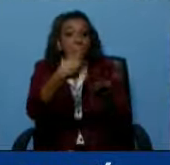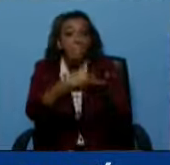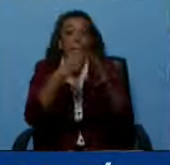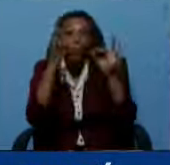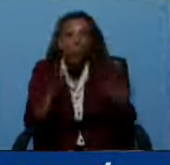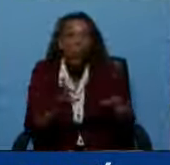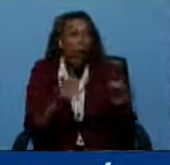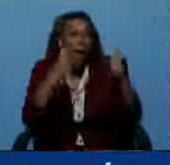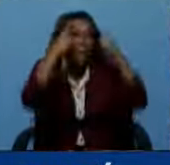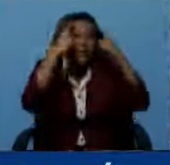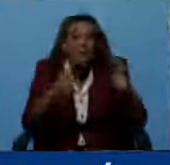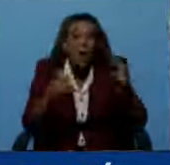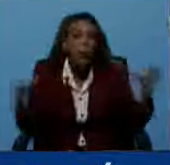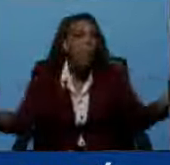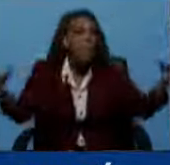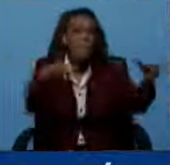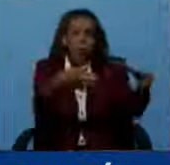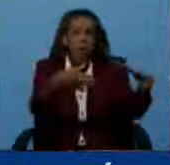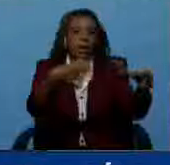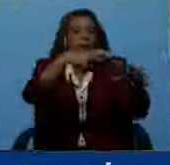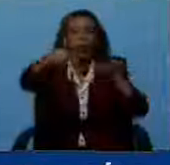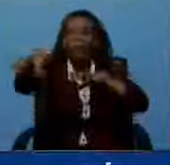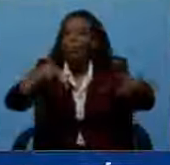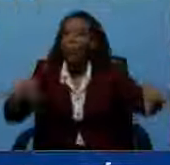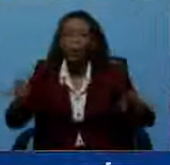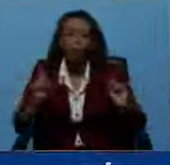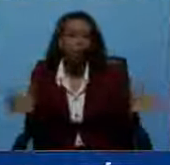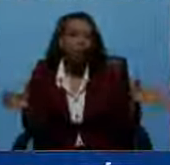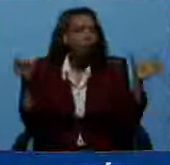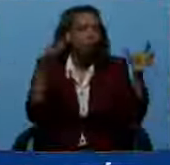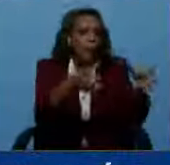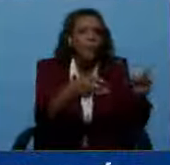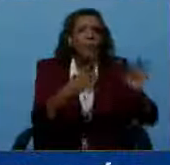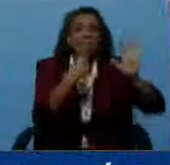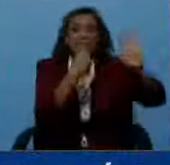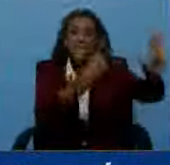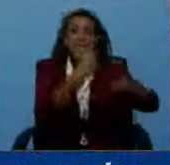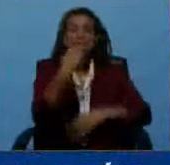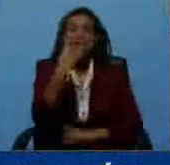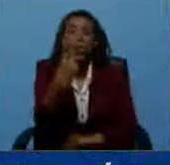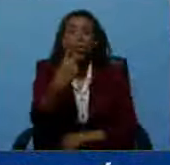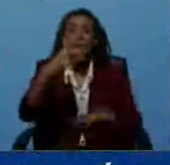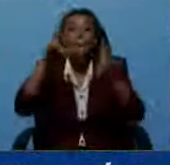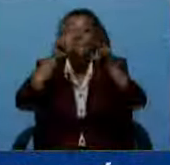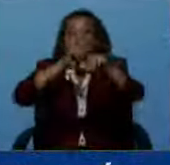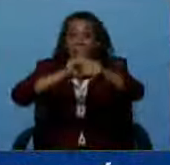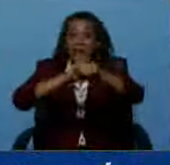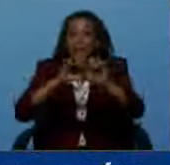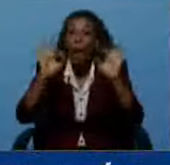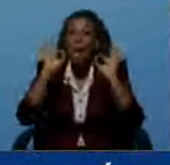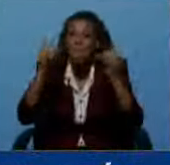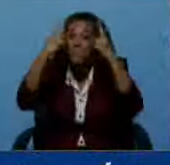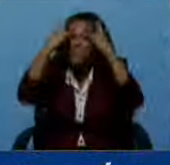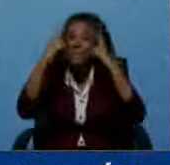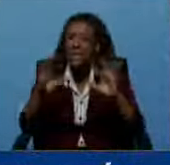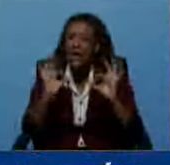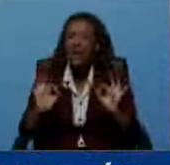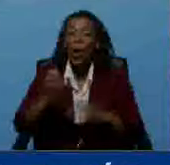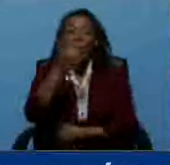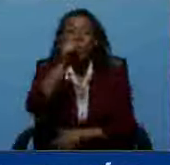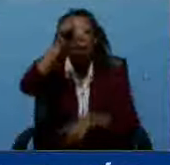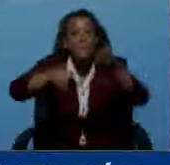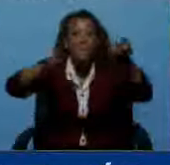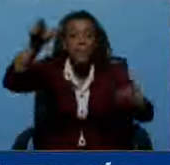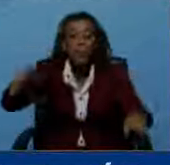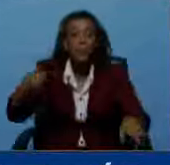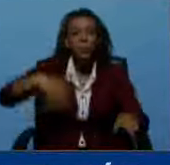estas especialidades en un solo centro. Tenemos 61 médicos y especialistas, tenemos 10